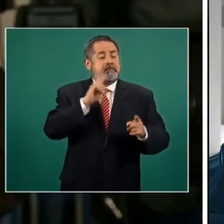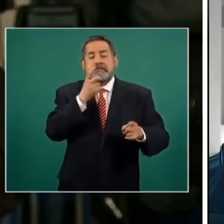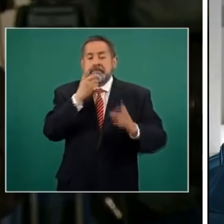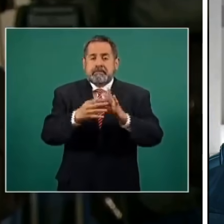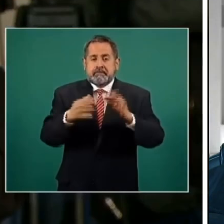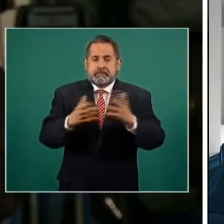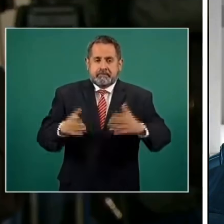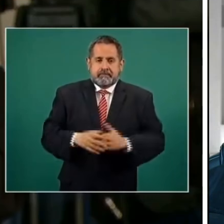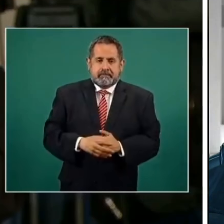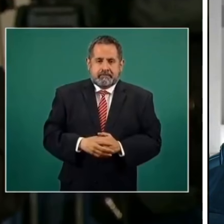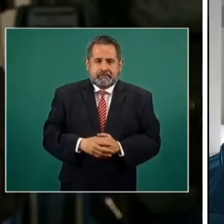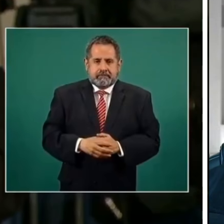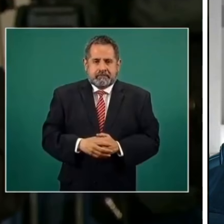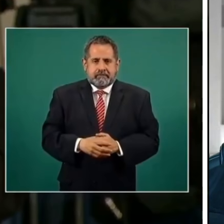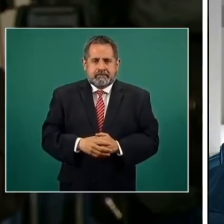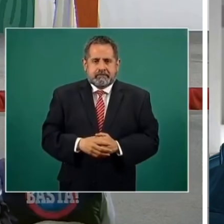¿Sí? Los epidemiólogos.